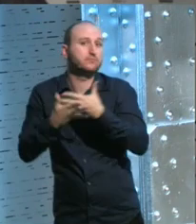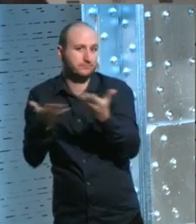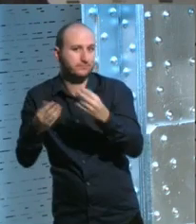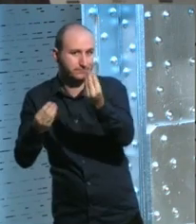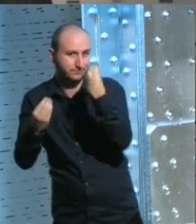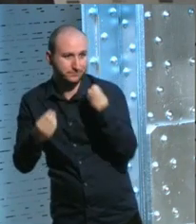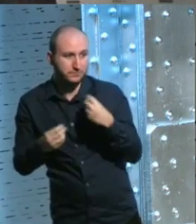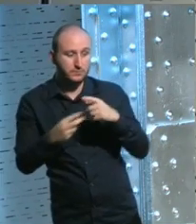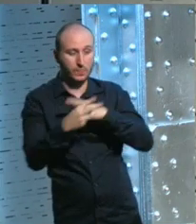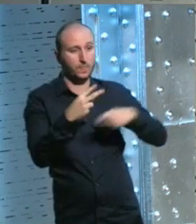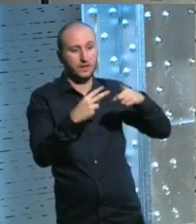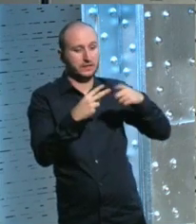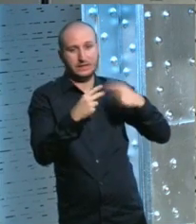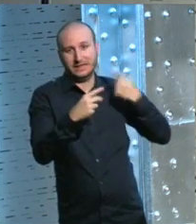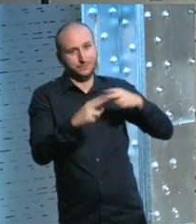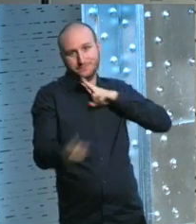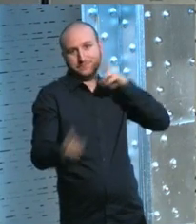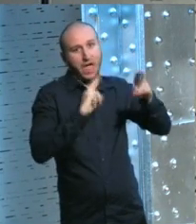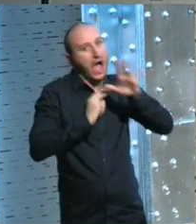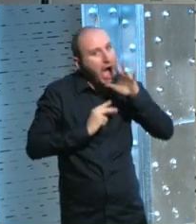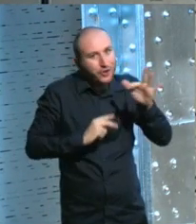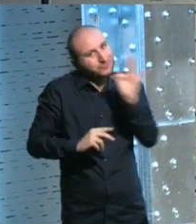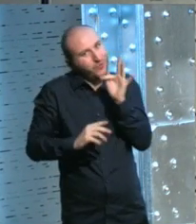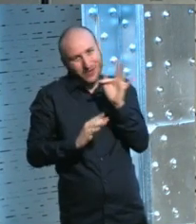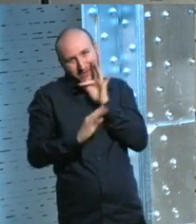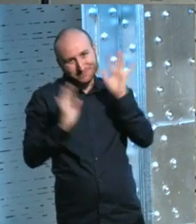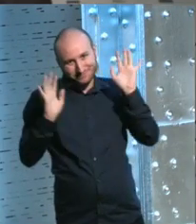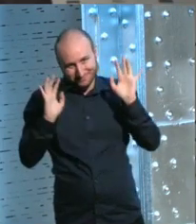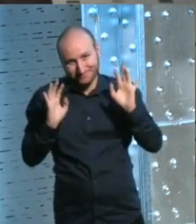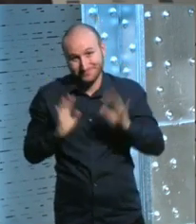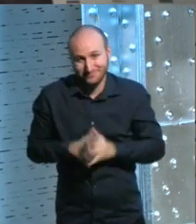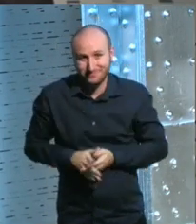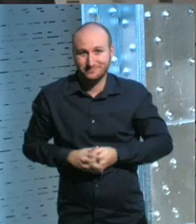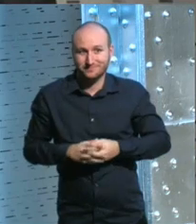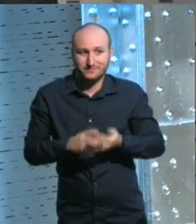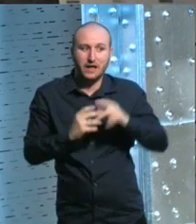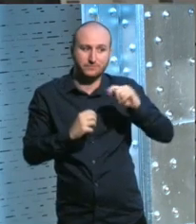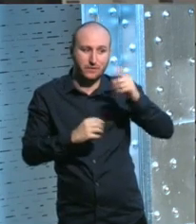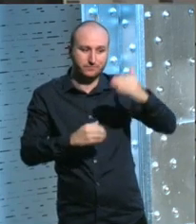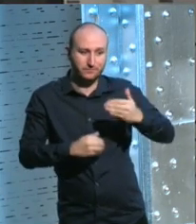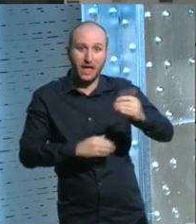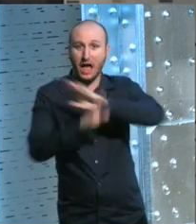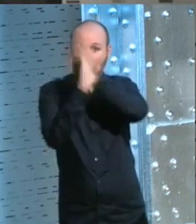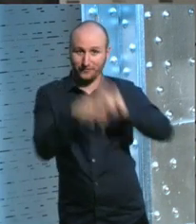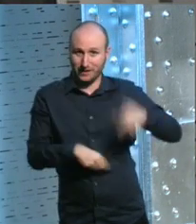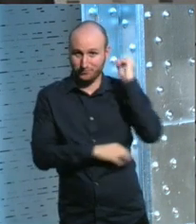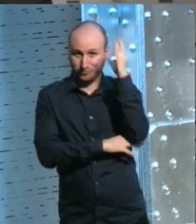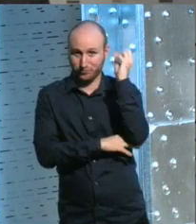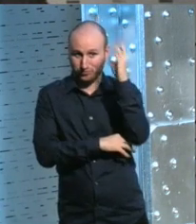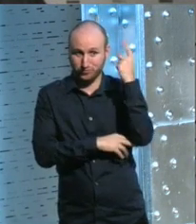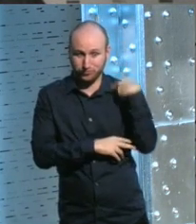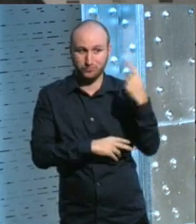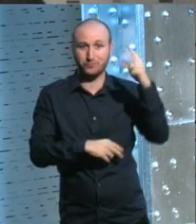esa pregunta no voy a contestar ahora. Lo vamos a guardar para el final en dos tiempos. En